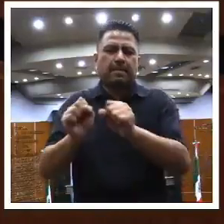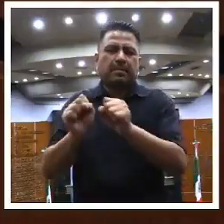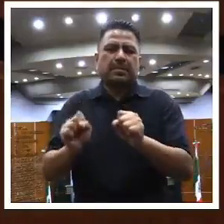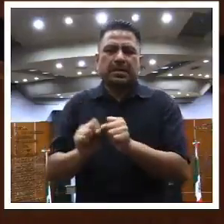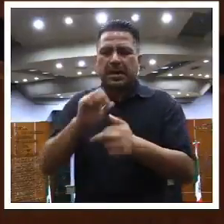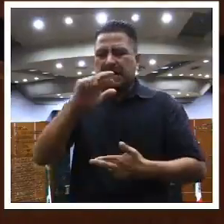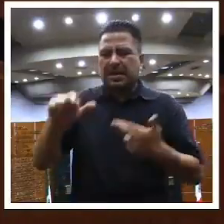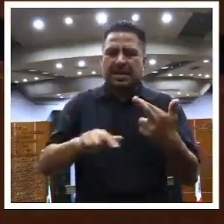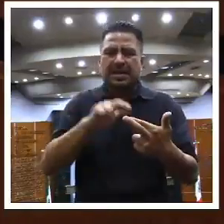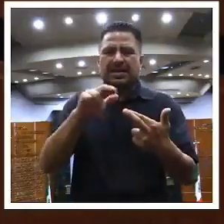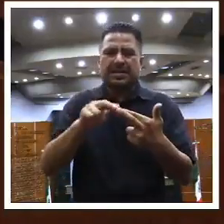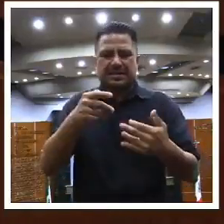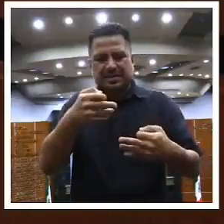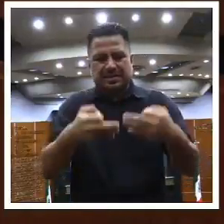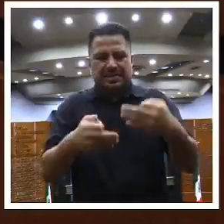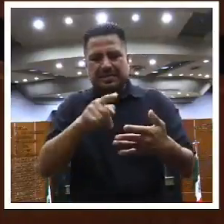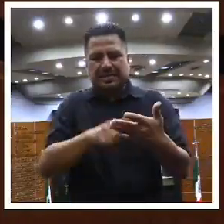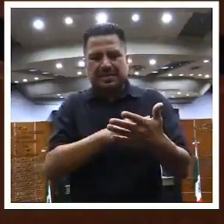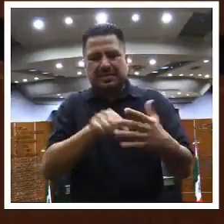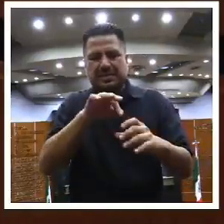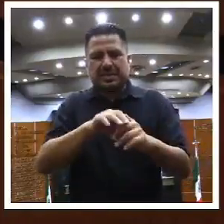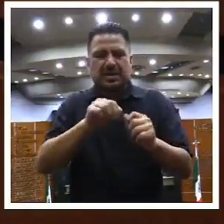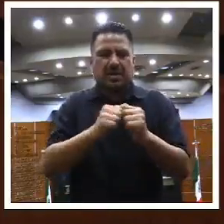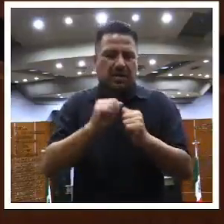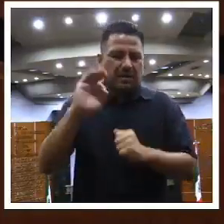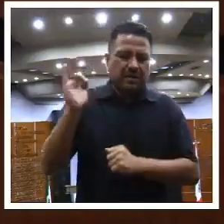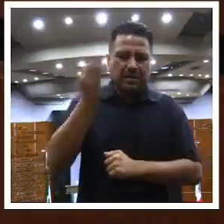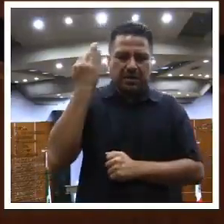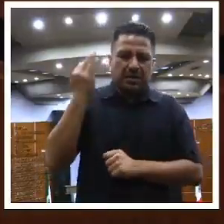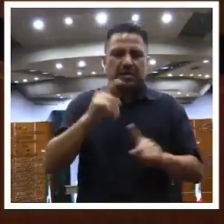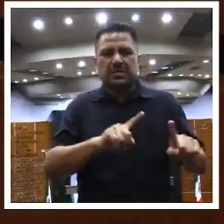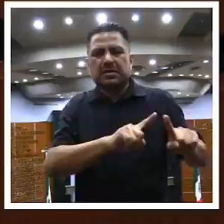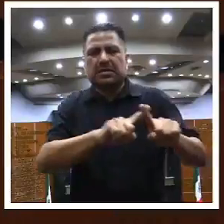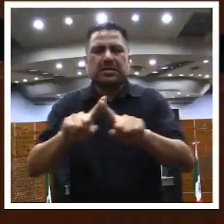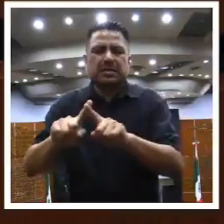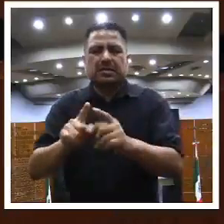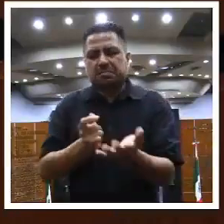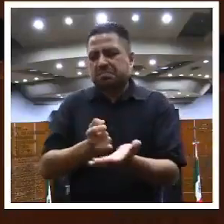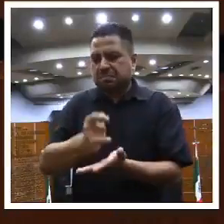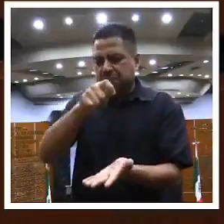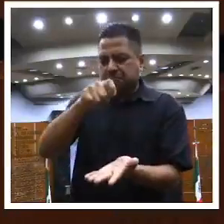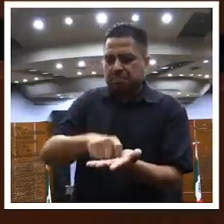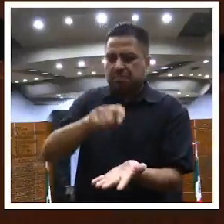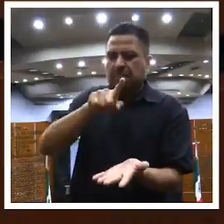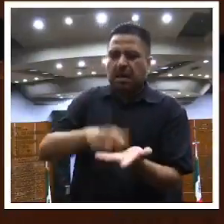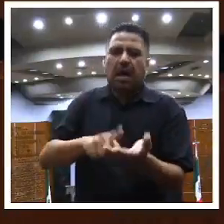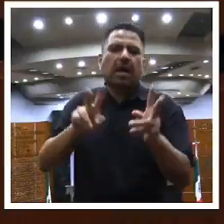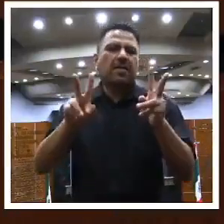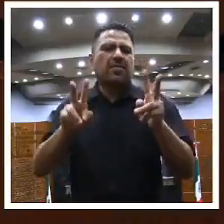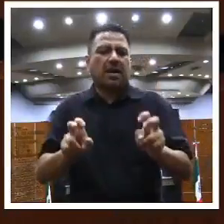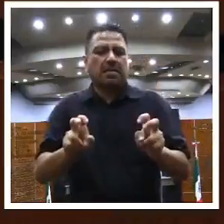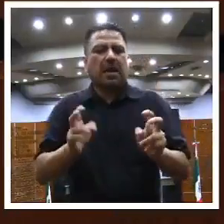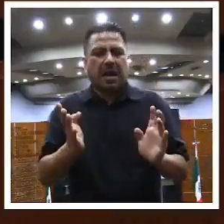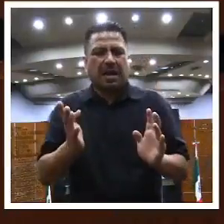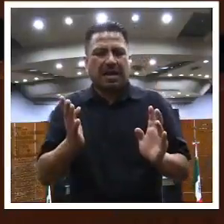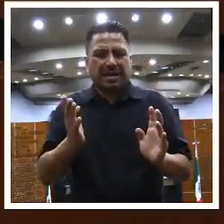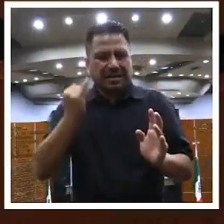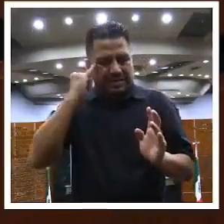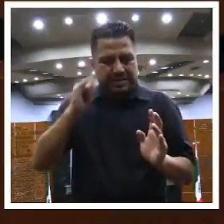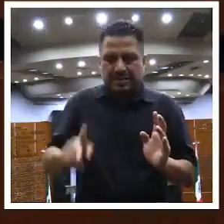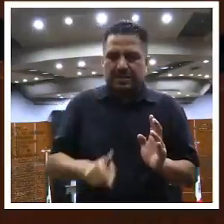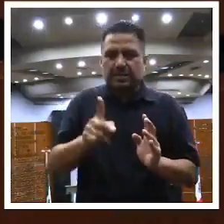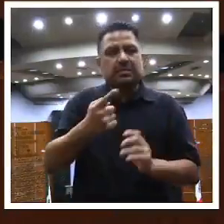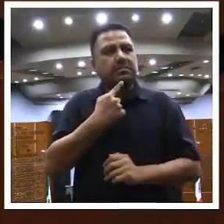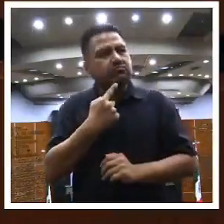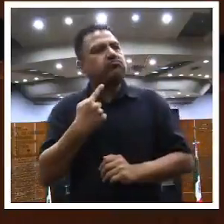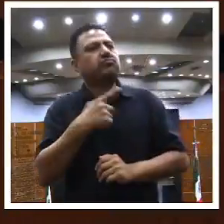regionales del Tribunal Electoral del Poder Judicial de la Federación, en sus diferentes sentencias en materia indígena, han ordenado a los institutos